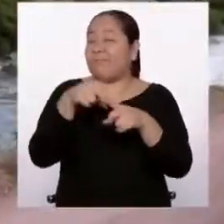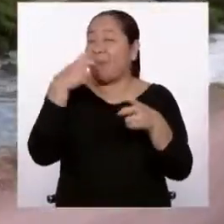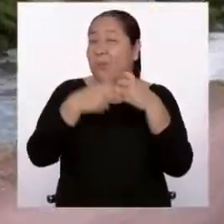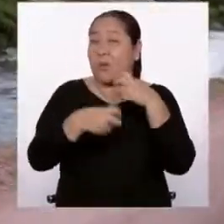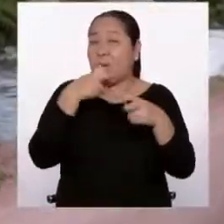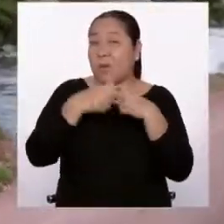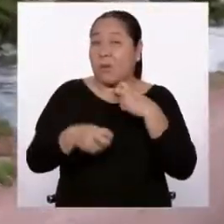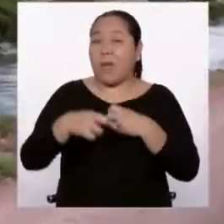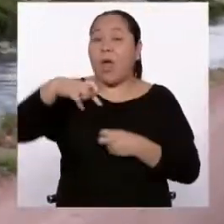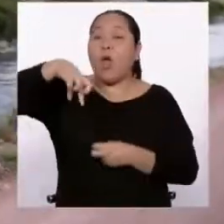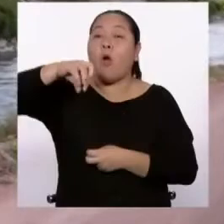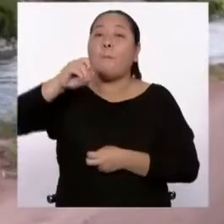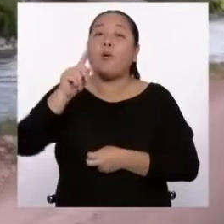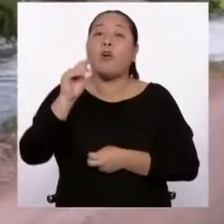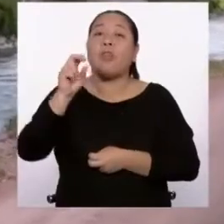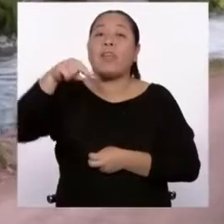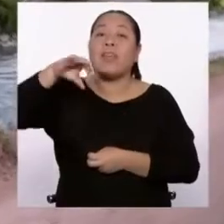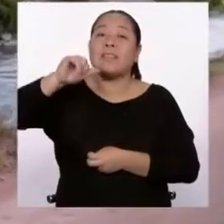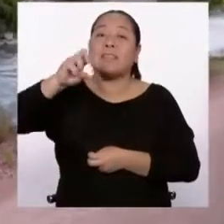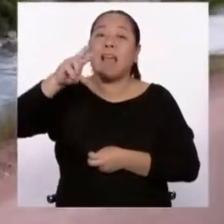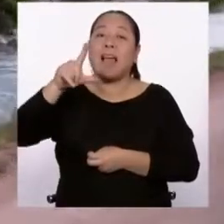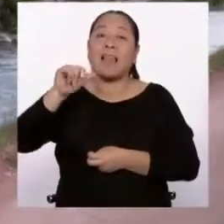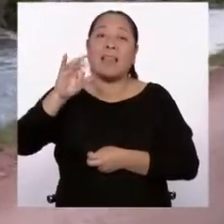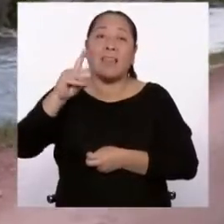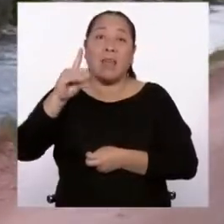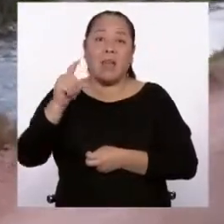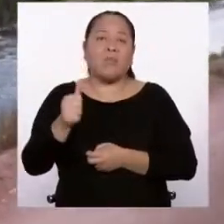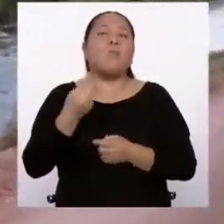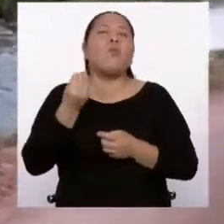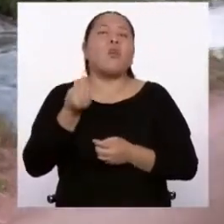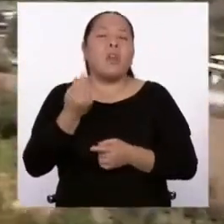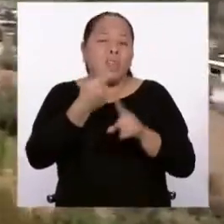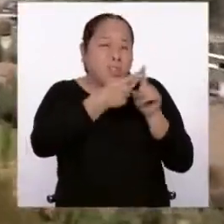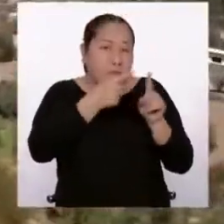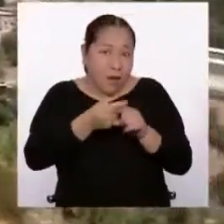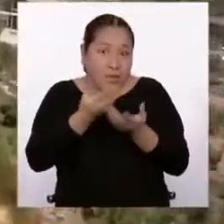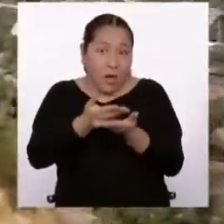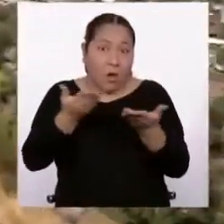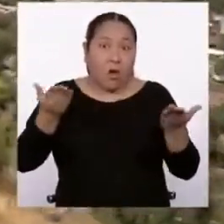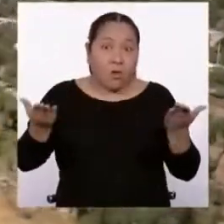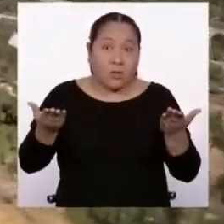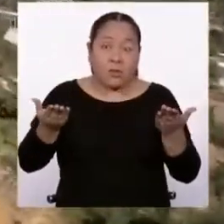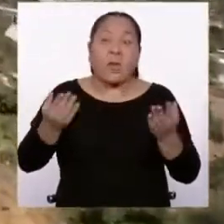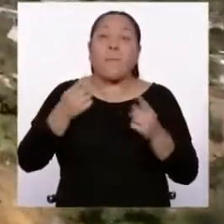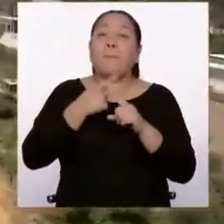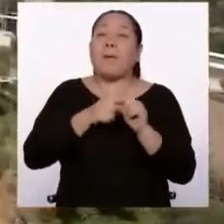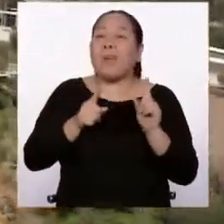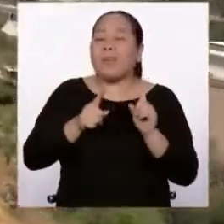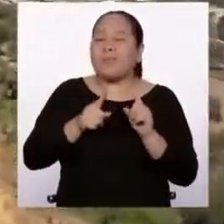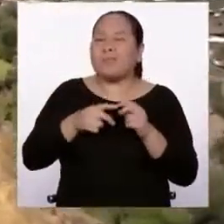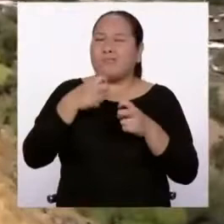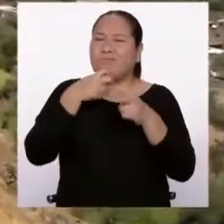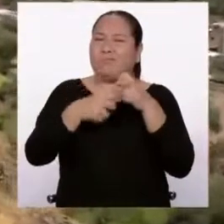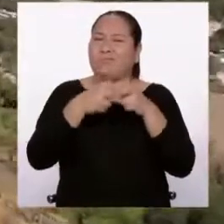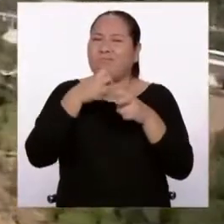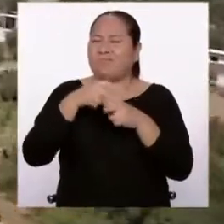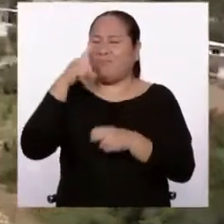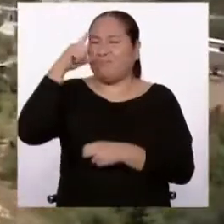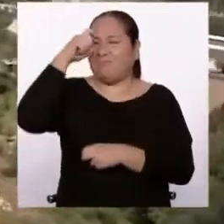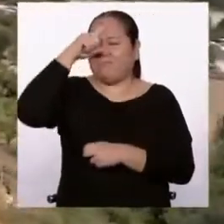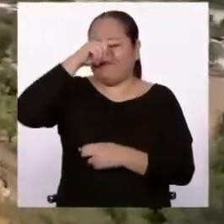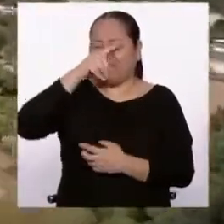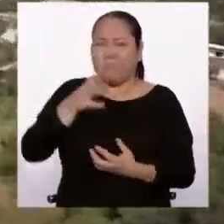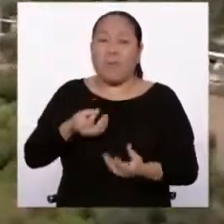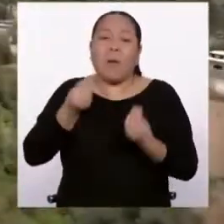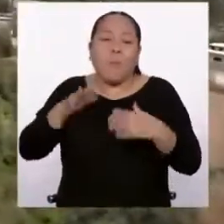Potencialidad, entre otras cosas, por nuestra biodiversidad y todo lo que ello trae, pero problema por lo difícil que ha sido articular